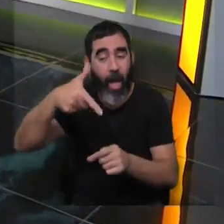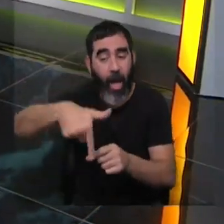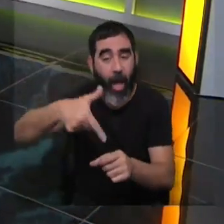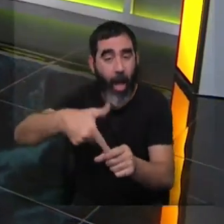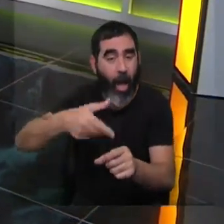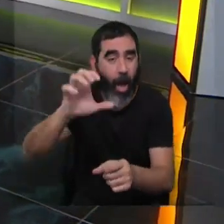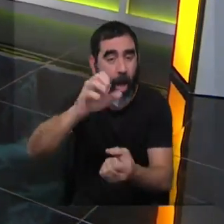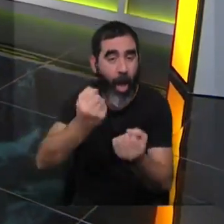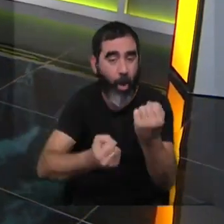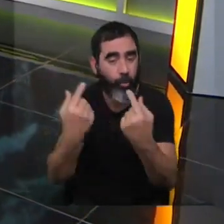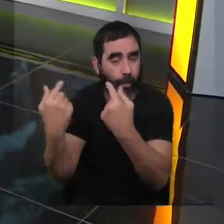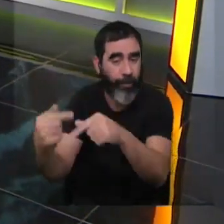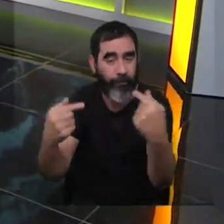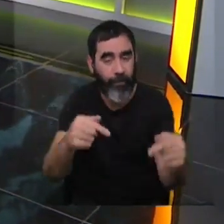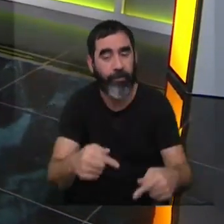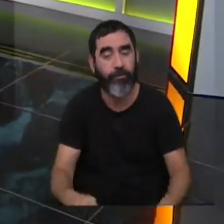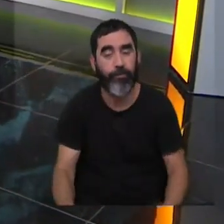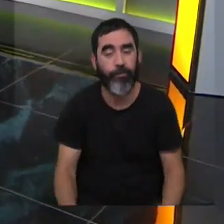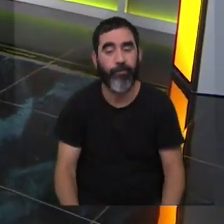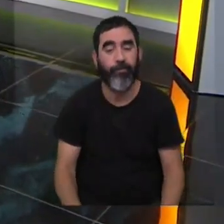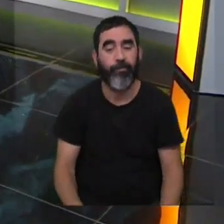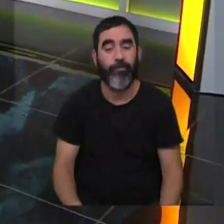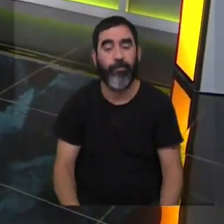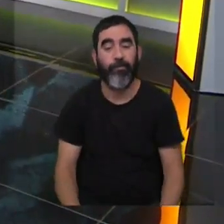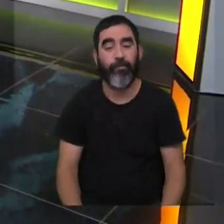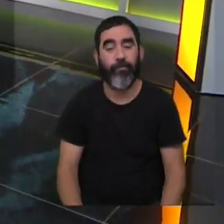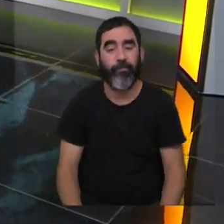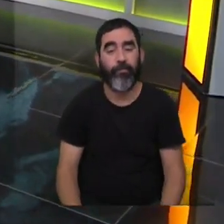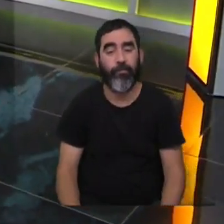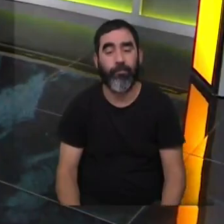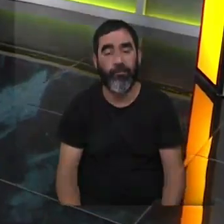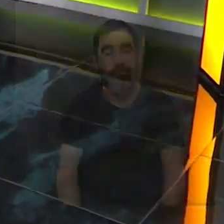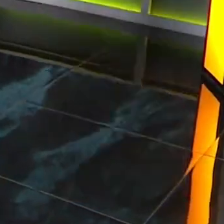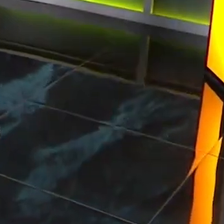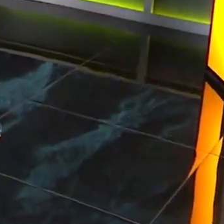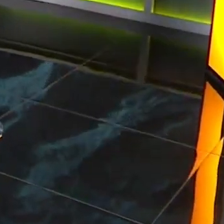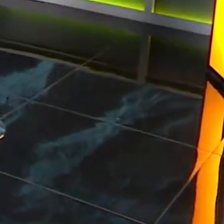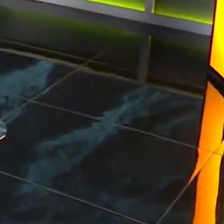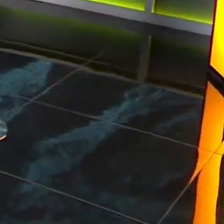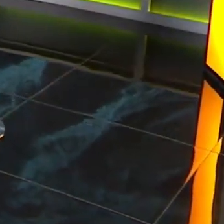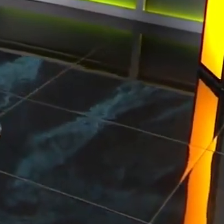que lleva hasta allí. Esto es lo que nos comentó en la última parte del informe.